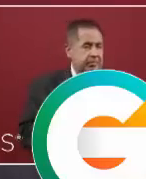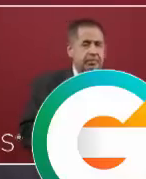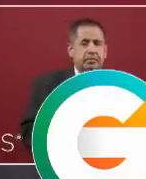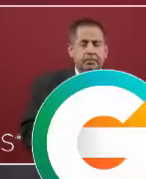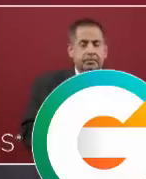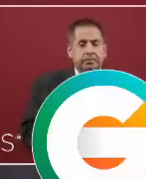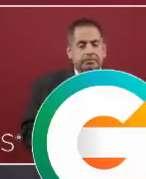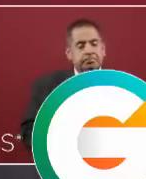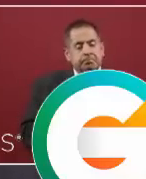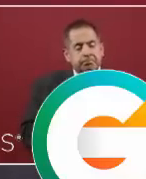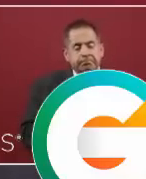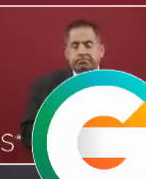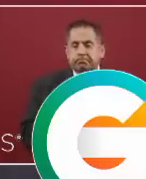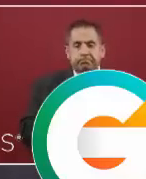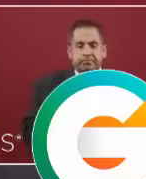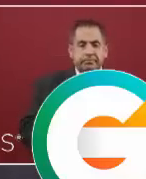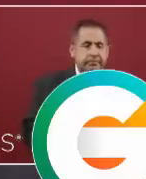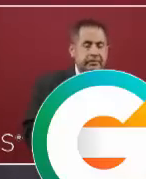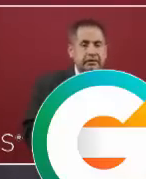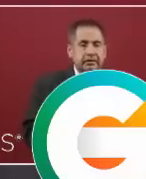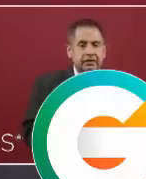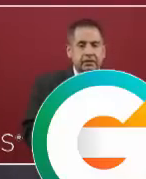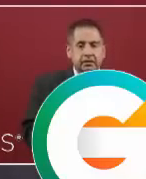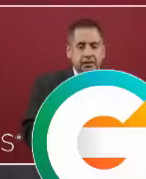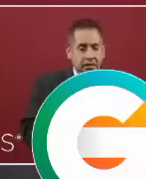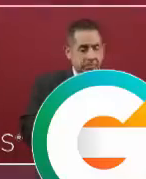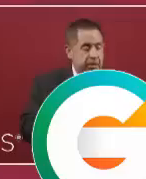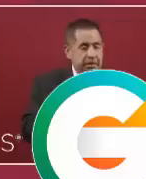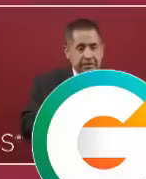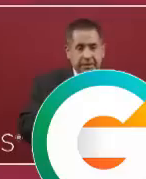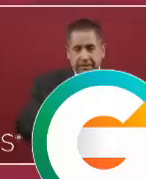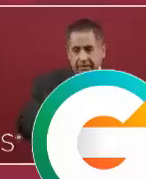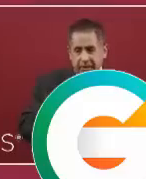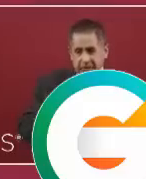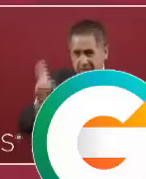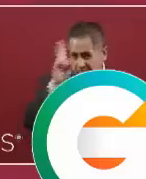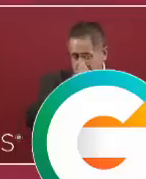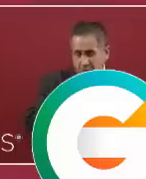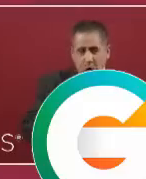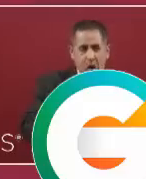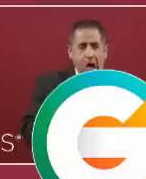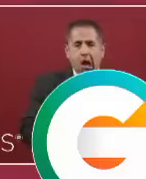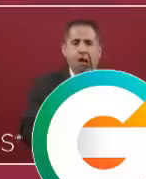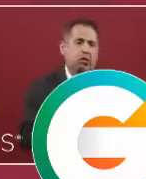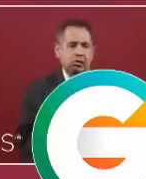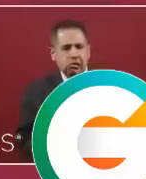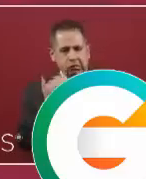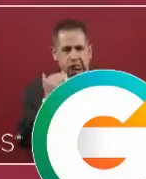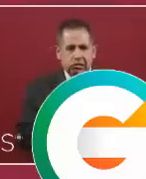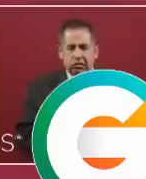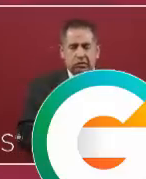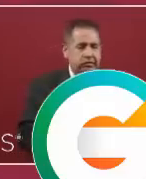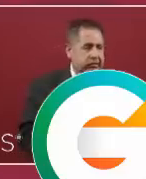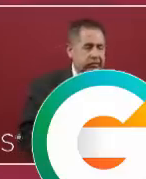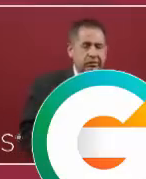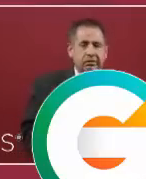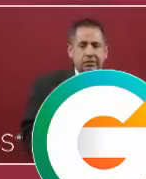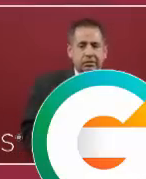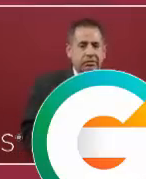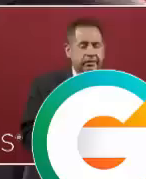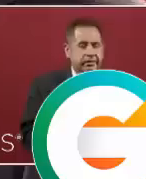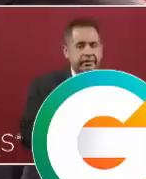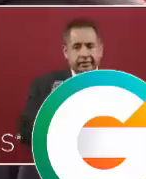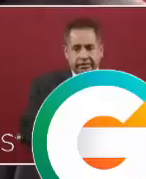que hizo más profunda la desigualdad social,